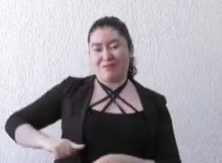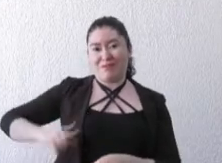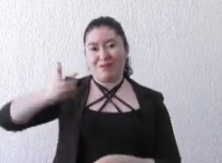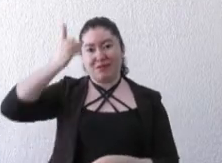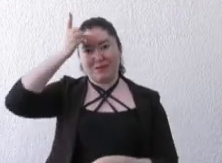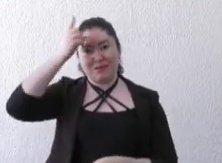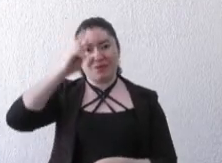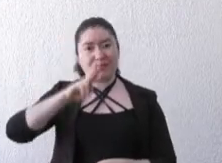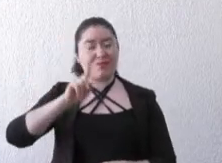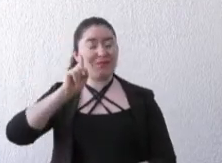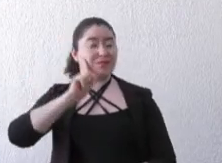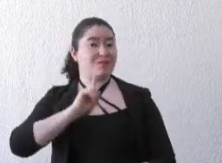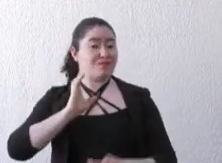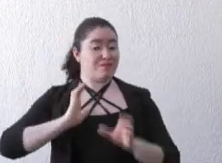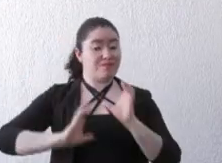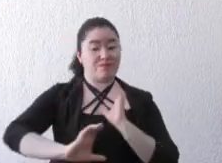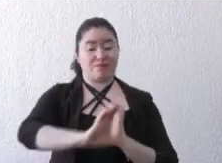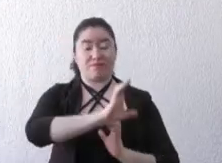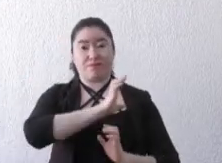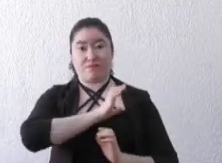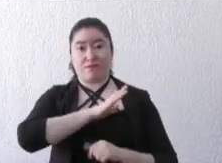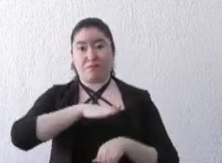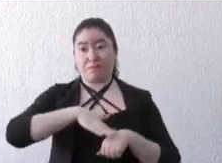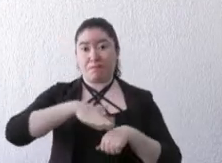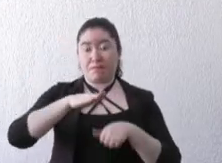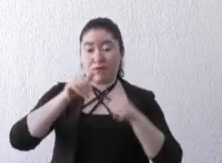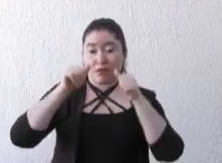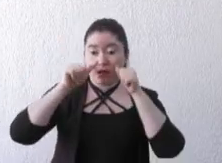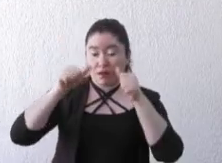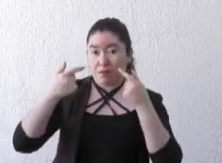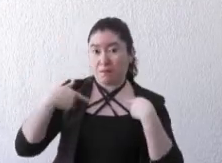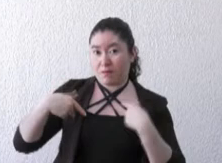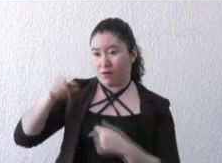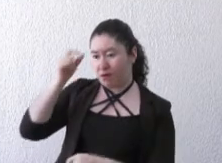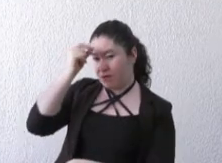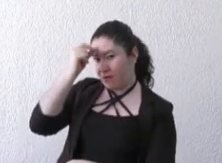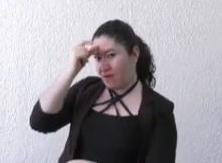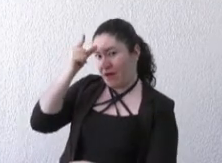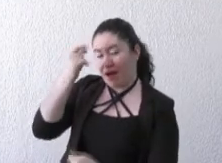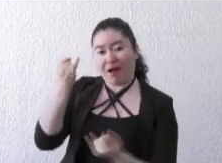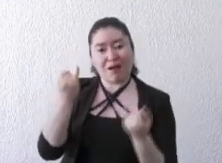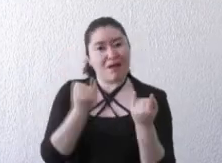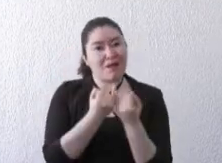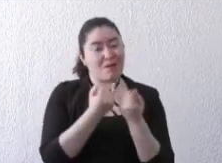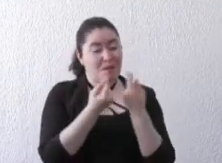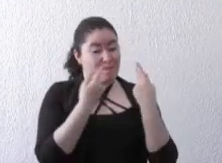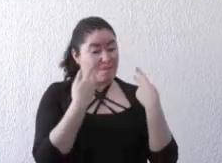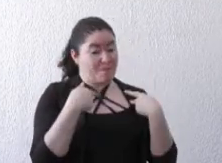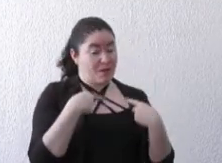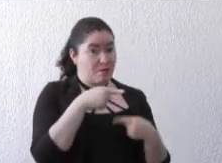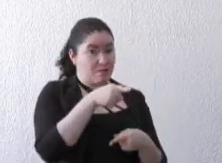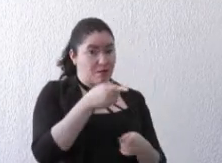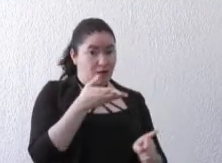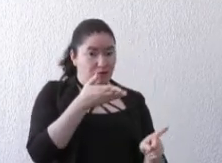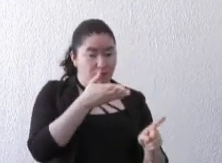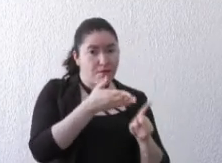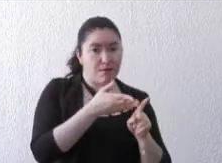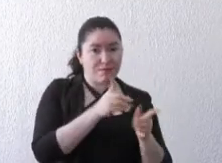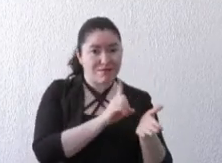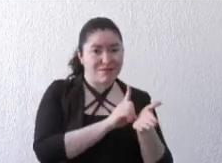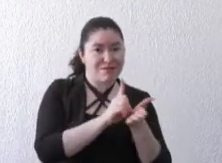los creadores, se está atendiendo a los ciudadanos como sujetos de derecho cultural. Entonces, este faro y todos los